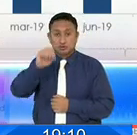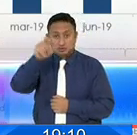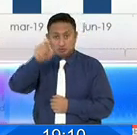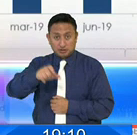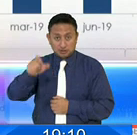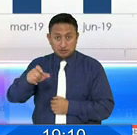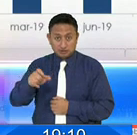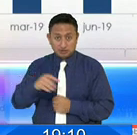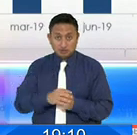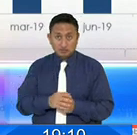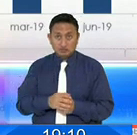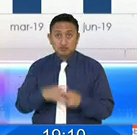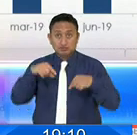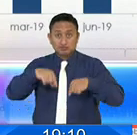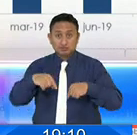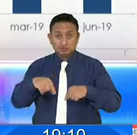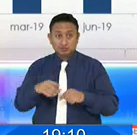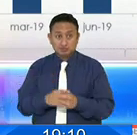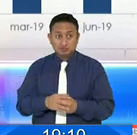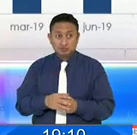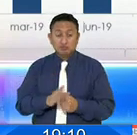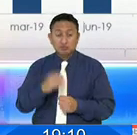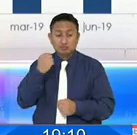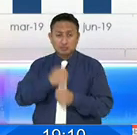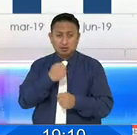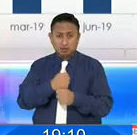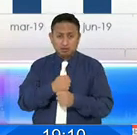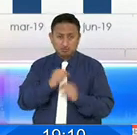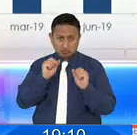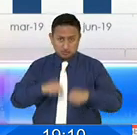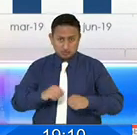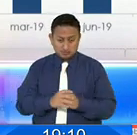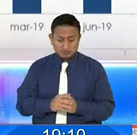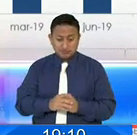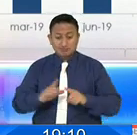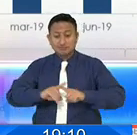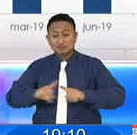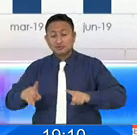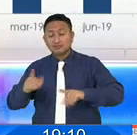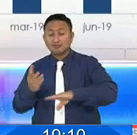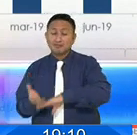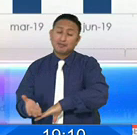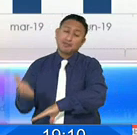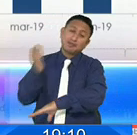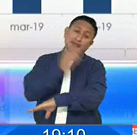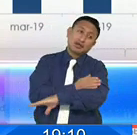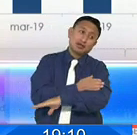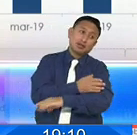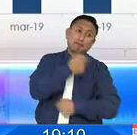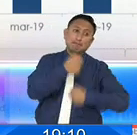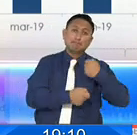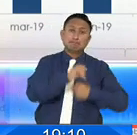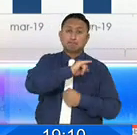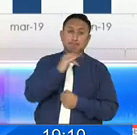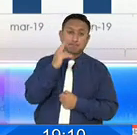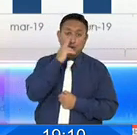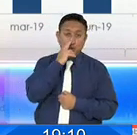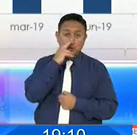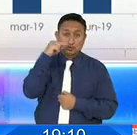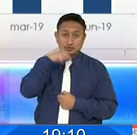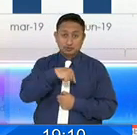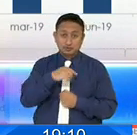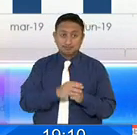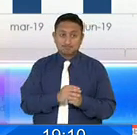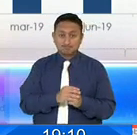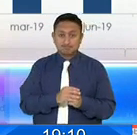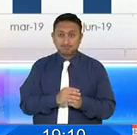población económicamente activa se encuentra en condición de empleo, a diferencia de lo que se registró en mayo-junio de este año, el carácter referencial